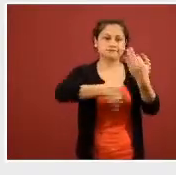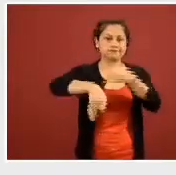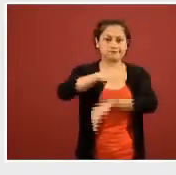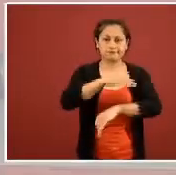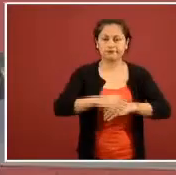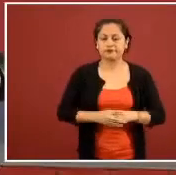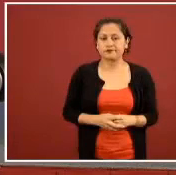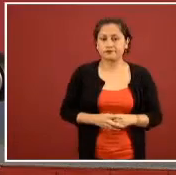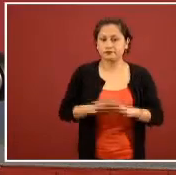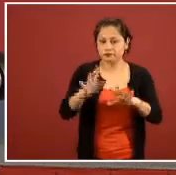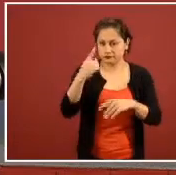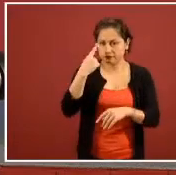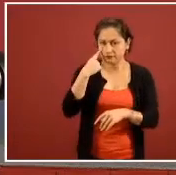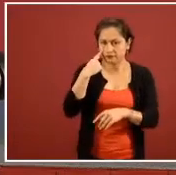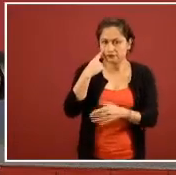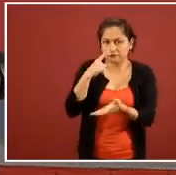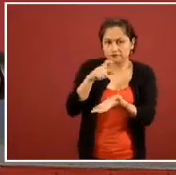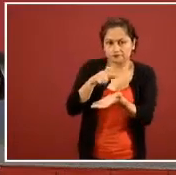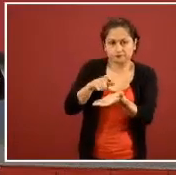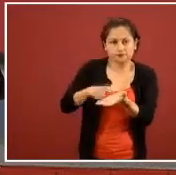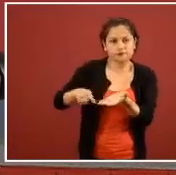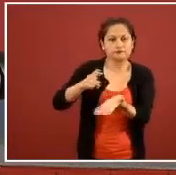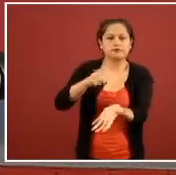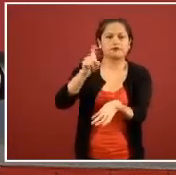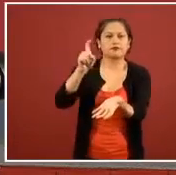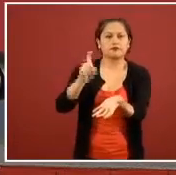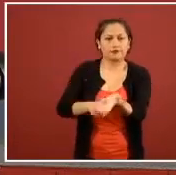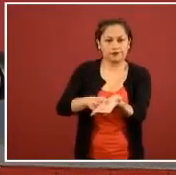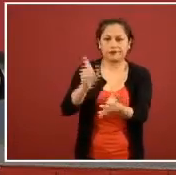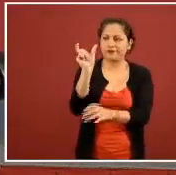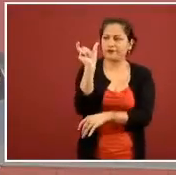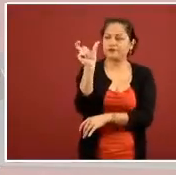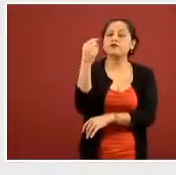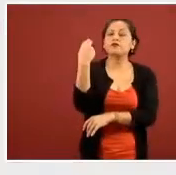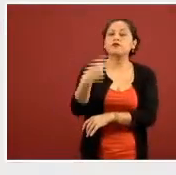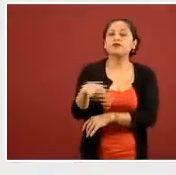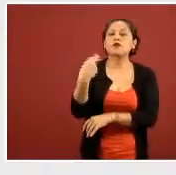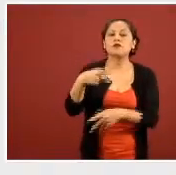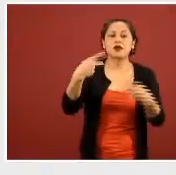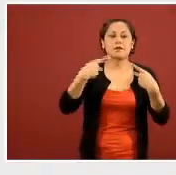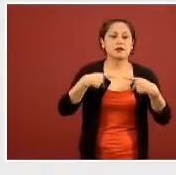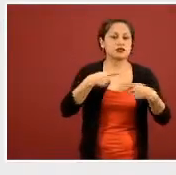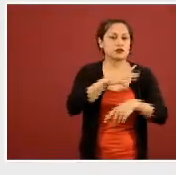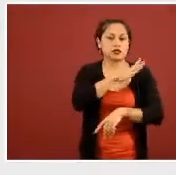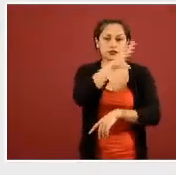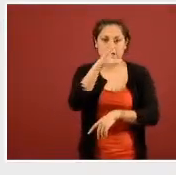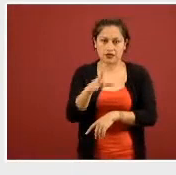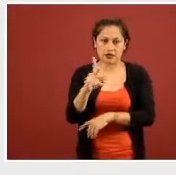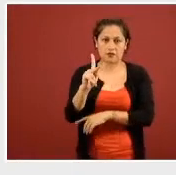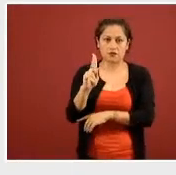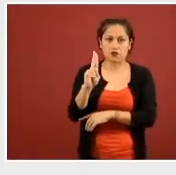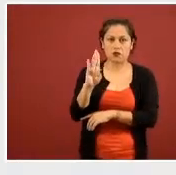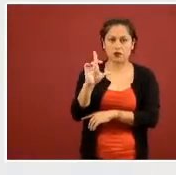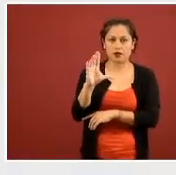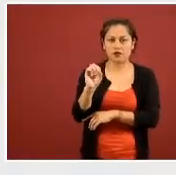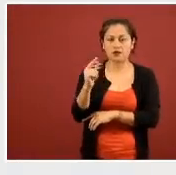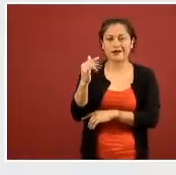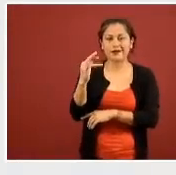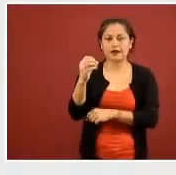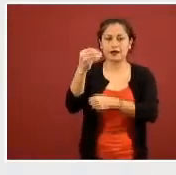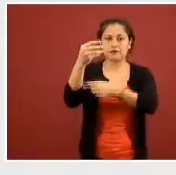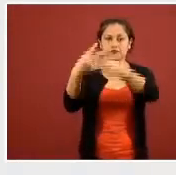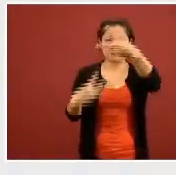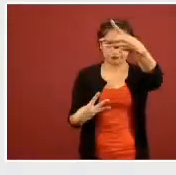Podemos poner el mouse sobre público general. En cuanto uno toca público general, se despliega un submenú